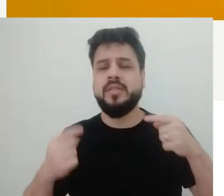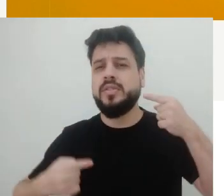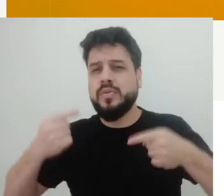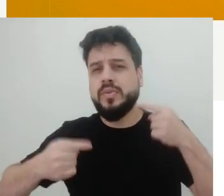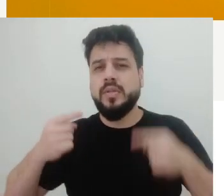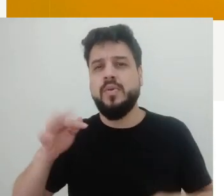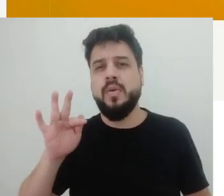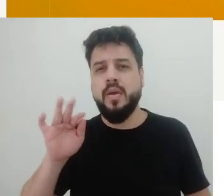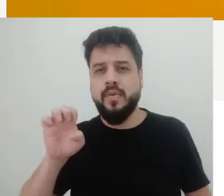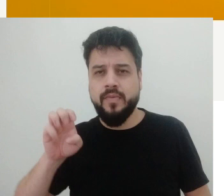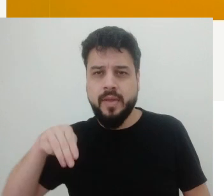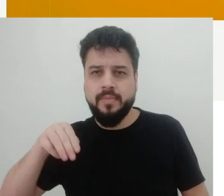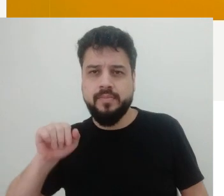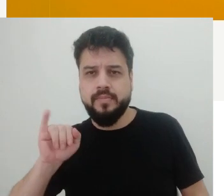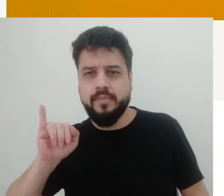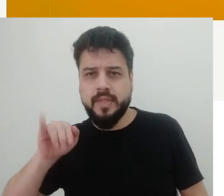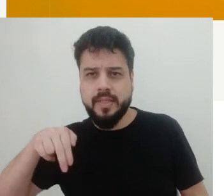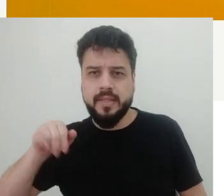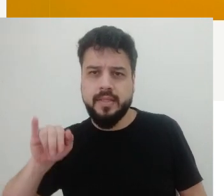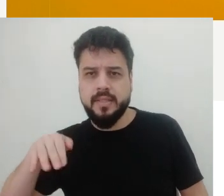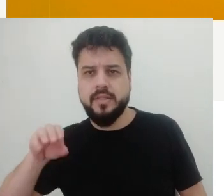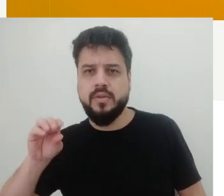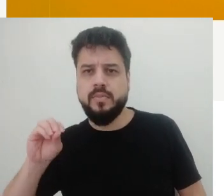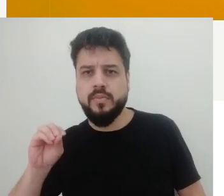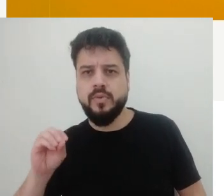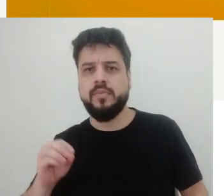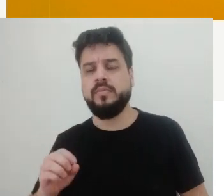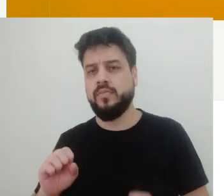una persona que yo he tratado en mis estudios, porque